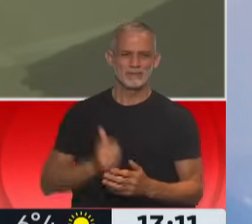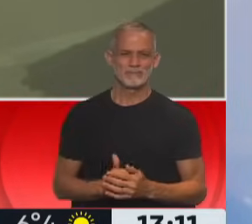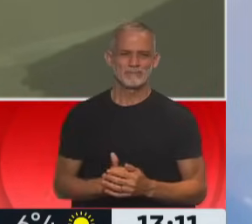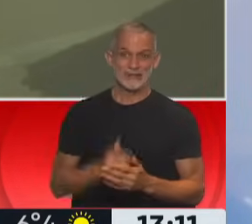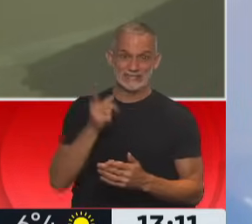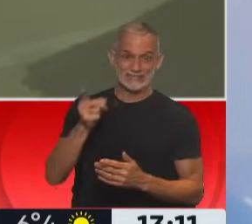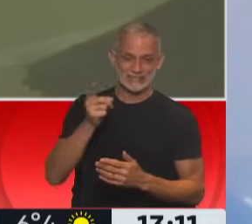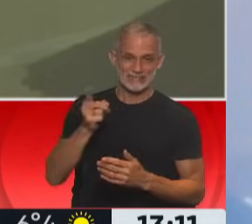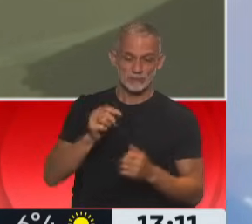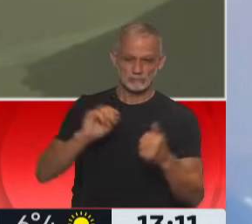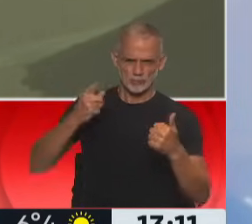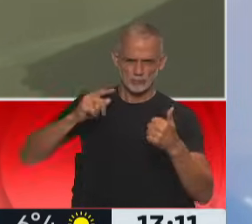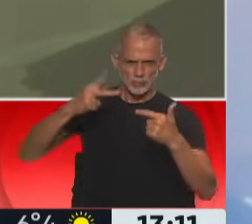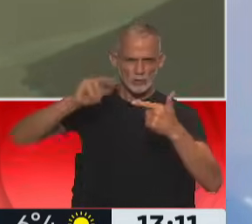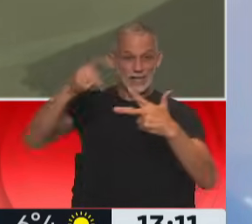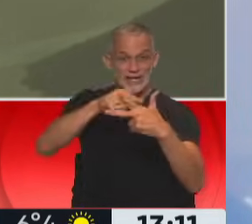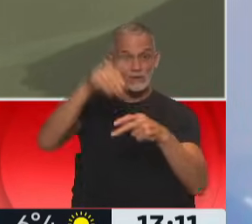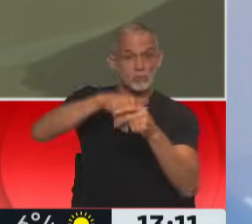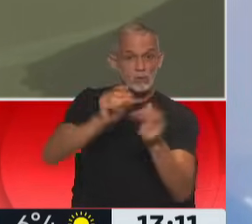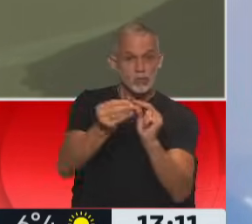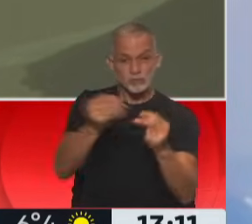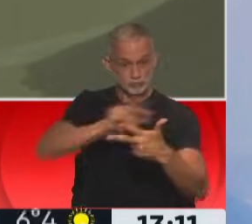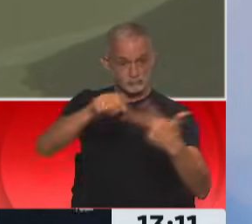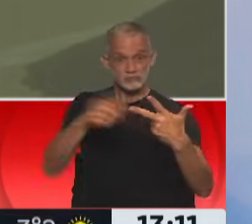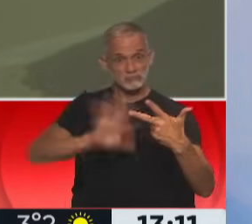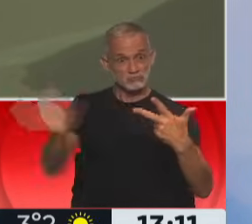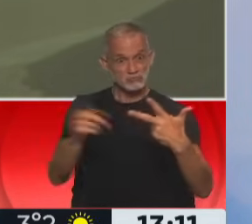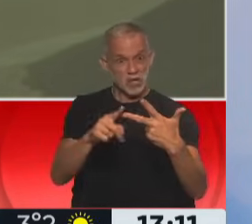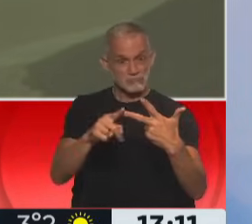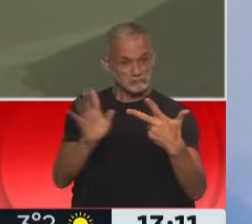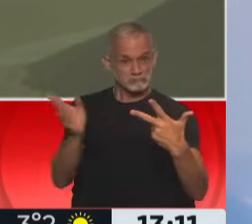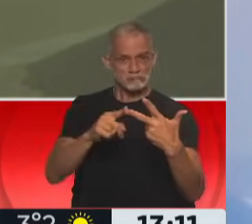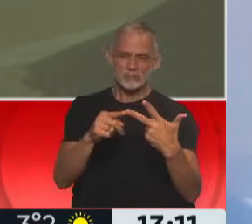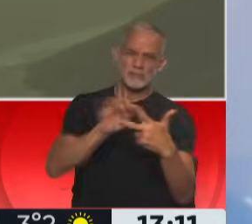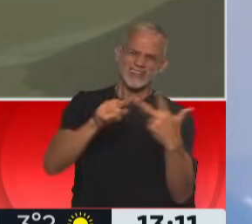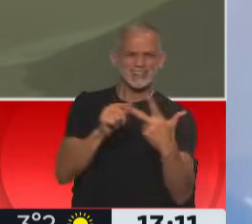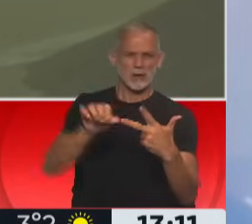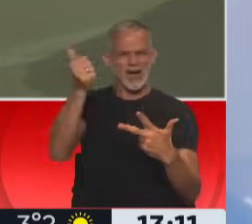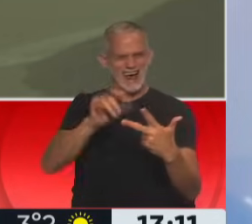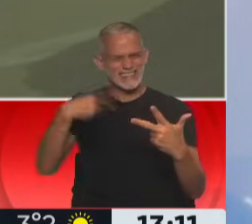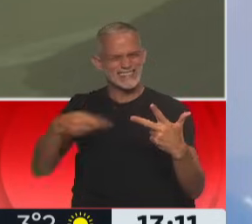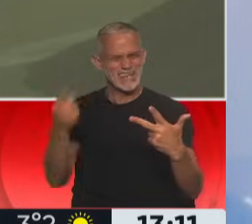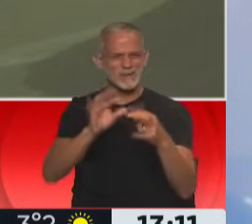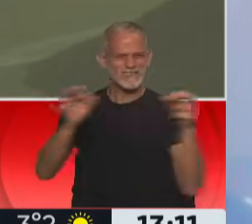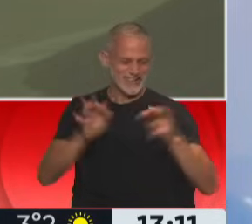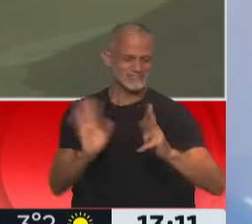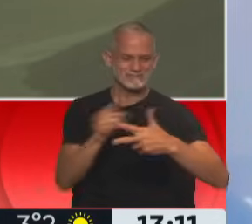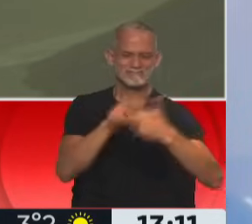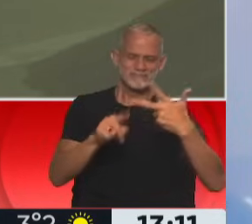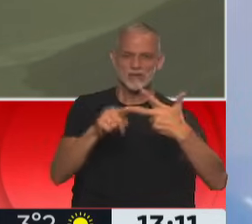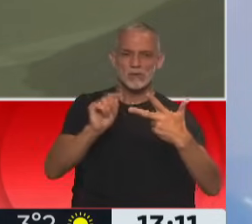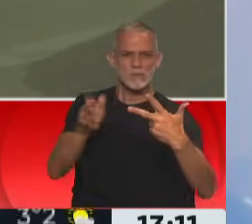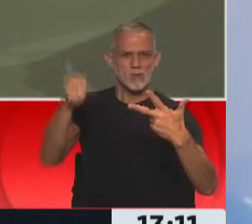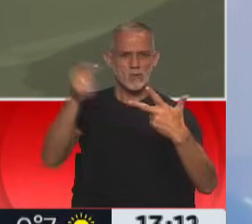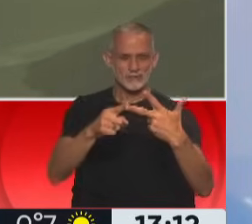la tercera votación, finalmente, se ha decidido... Bueno, la tercera es la vencida más que nunca, ¿no? La tercera es la vencida más que nunca, y en esta tercera